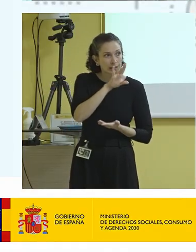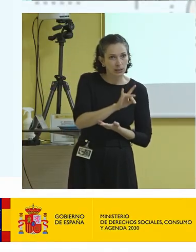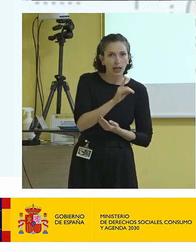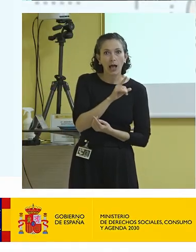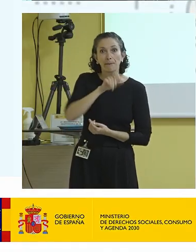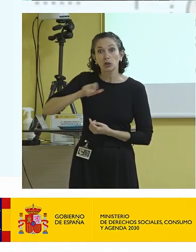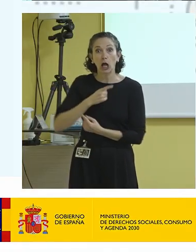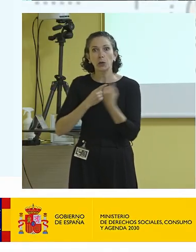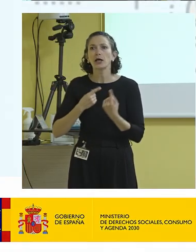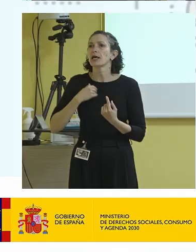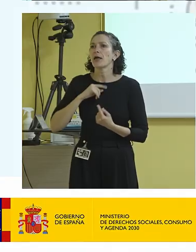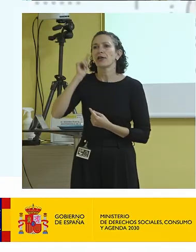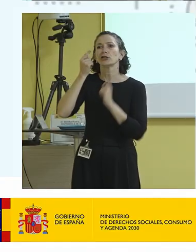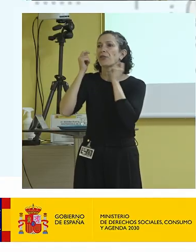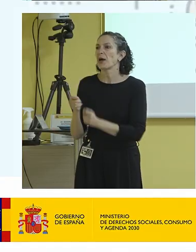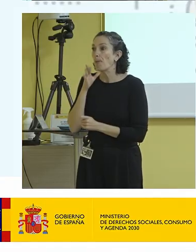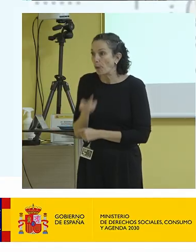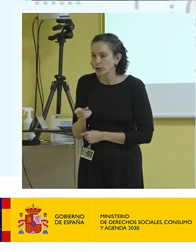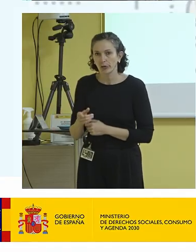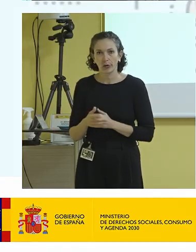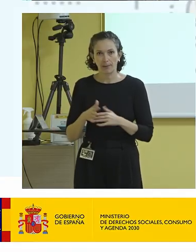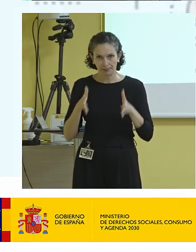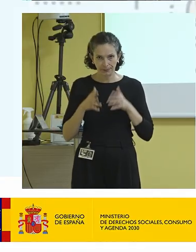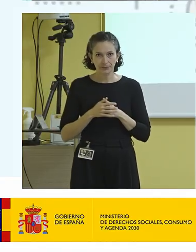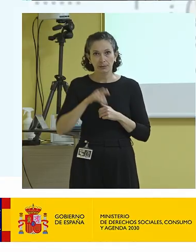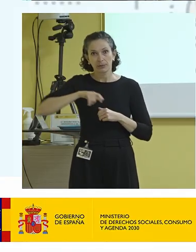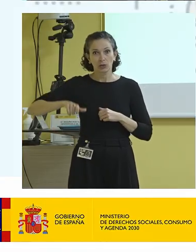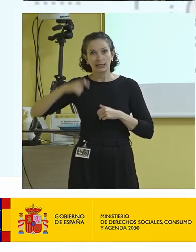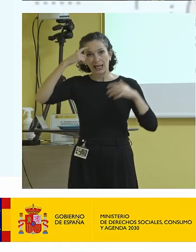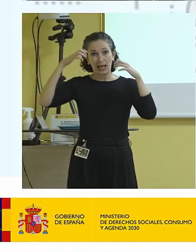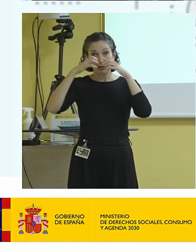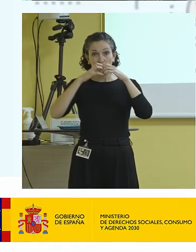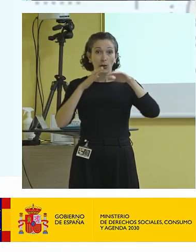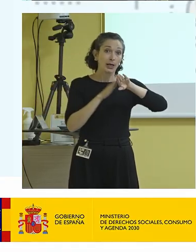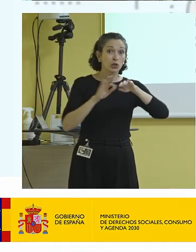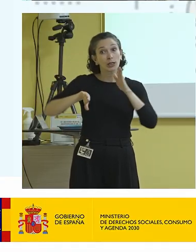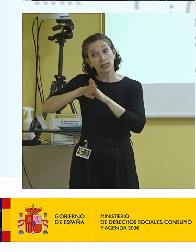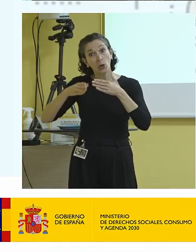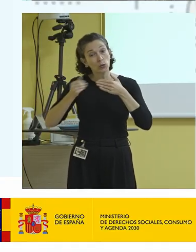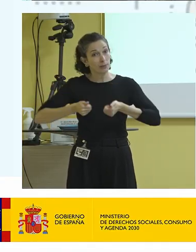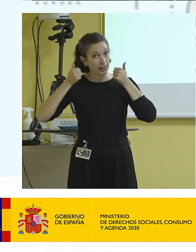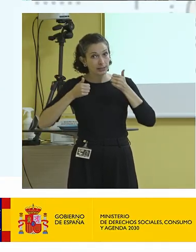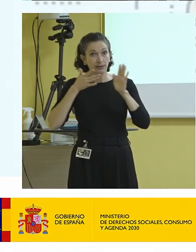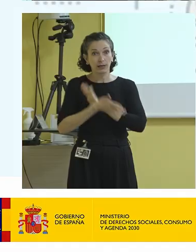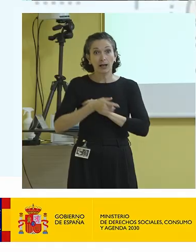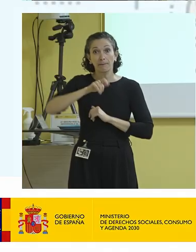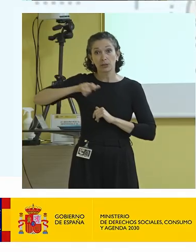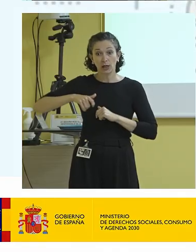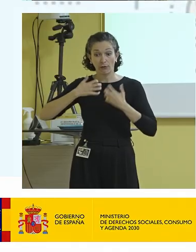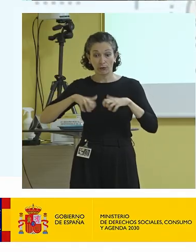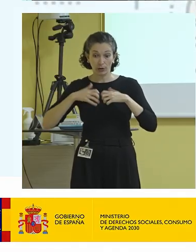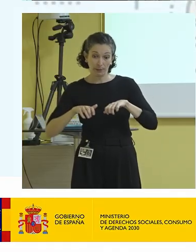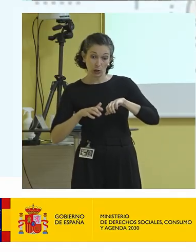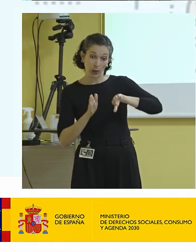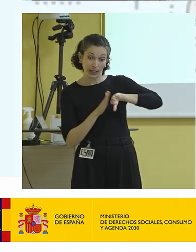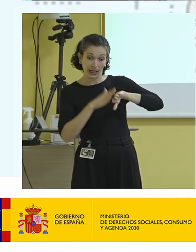eso. Este es el que me encanta. Hay personas hemisféricas derechas e izquierdas. Es decir, hay gente que tiene un estilo de funcionamiento